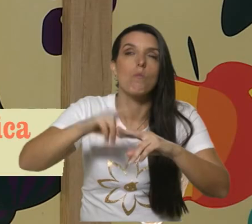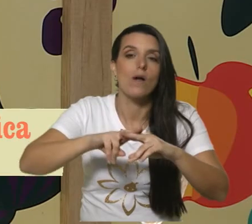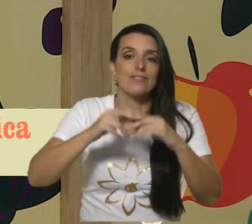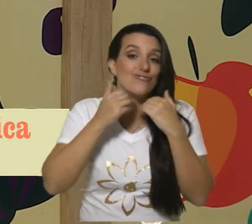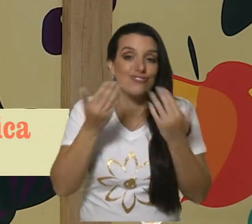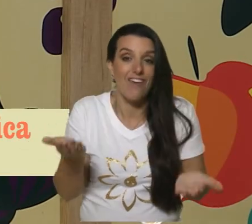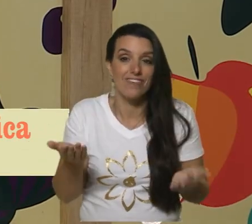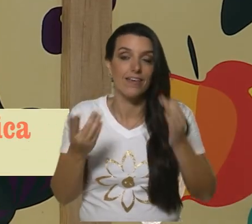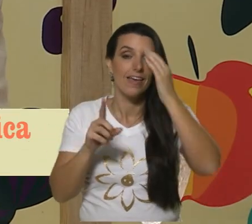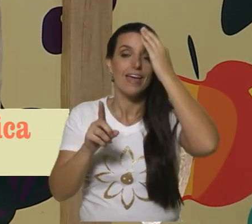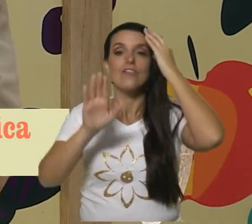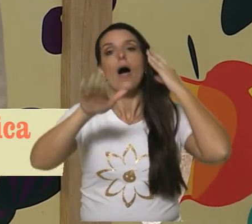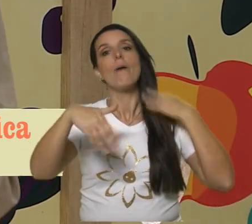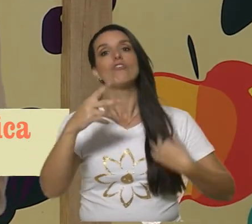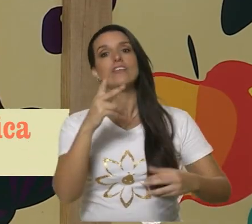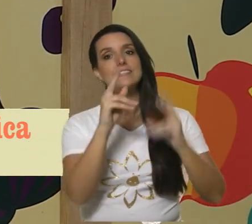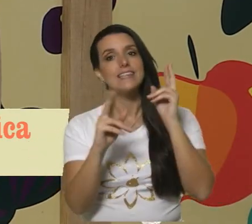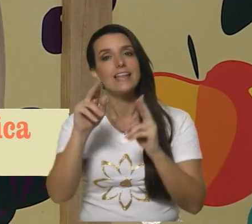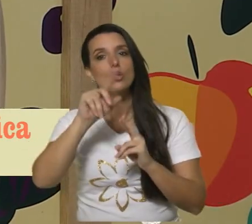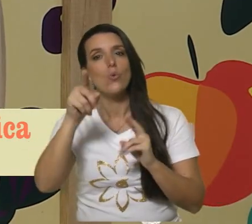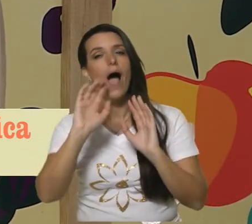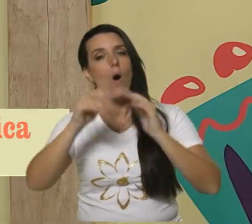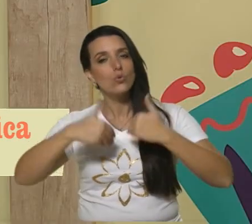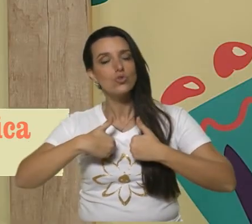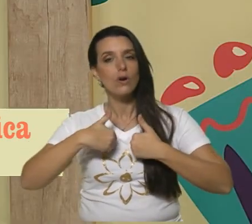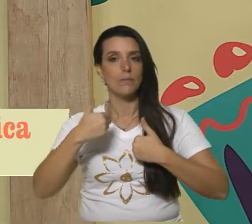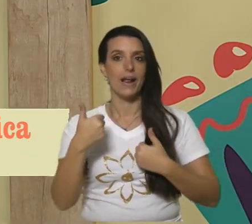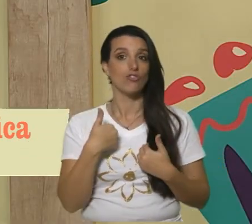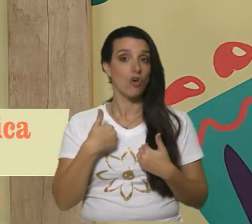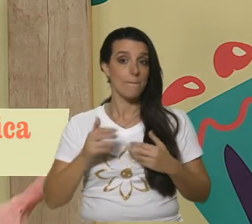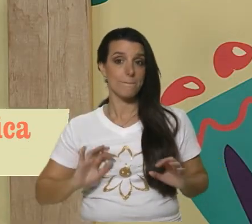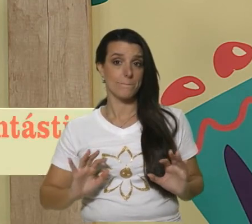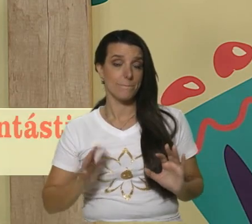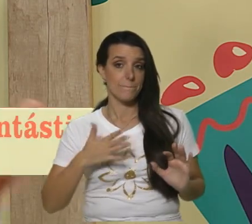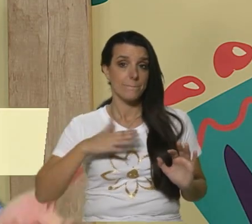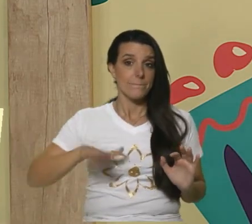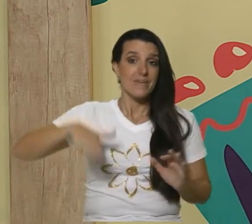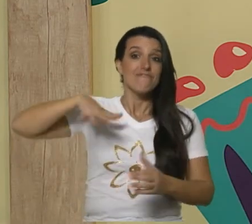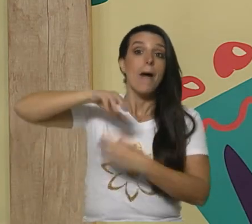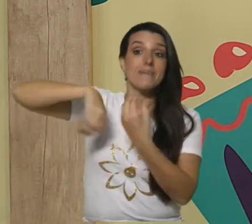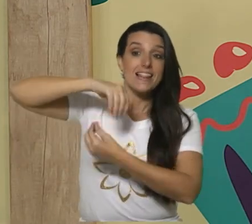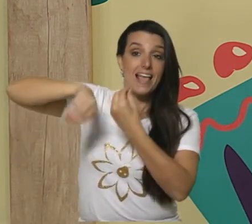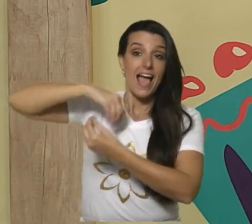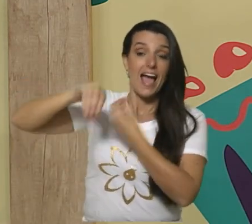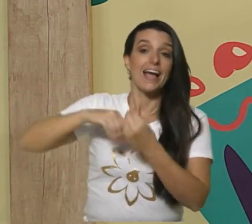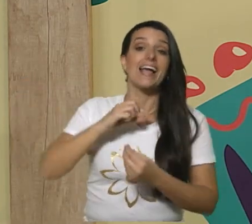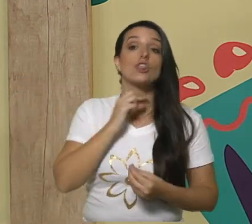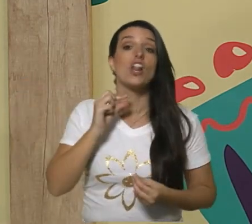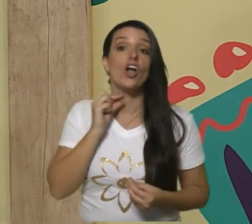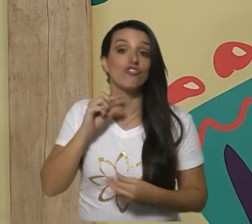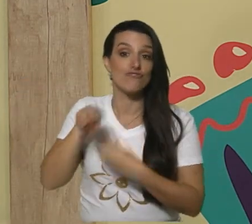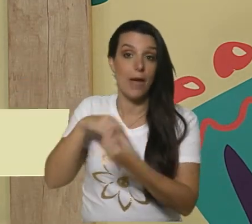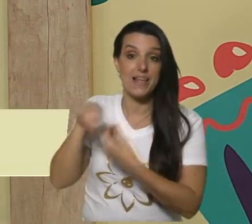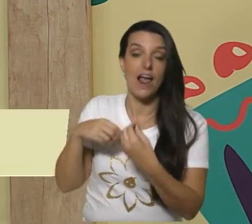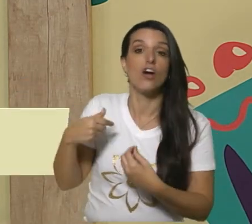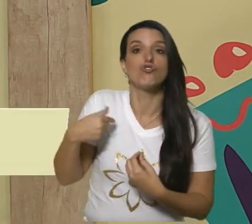y participar de esta serie a vos te hizo cuestionar esto por ejemplo mira yo tengo una formación digamos familiar de católica claro con lo